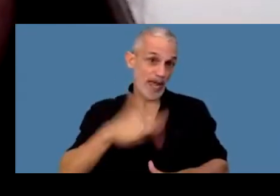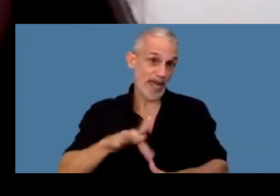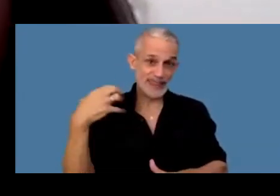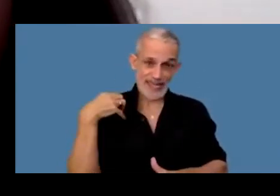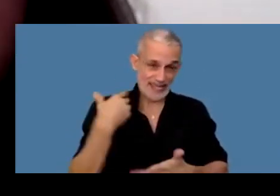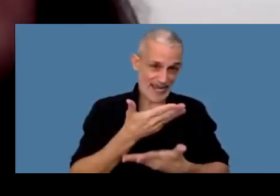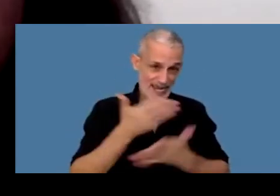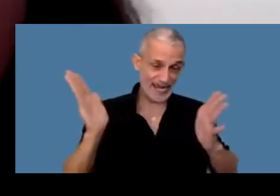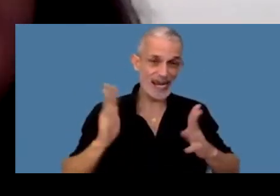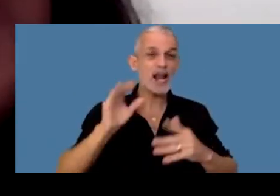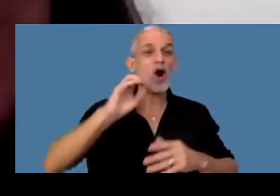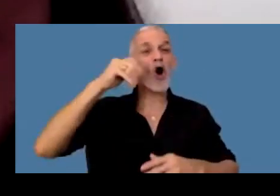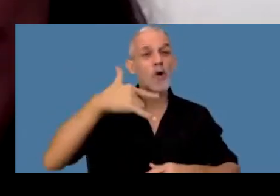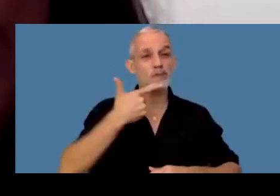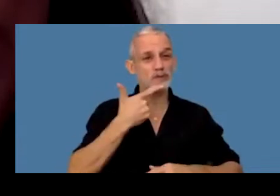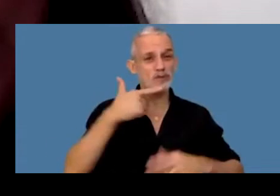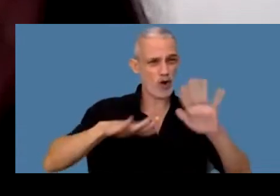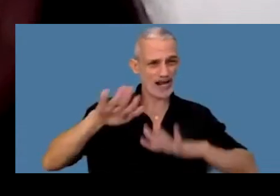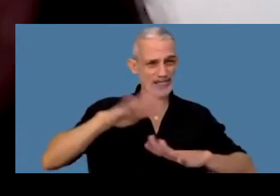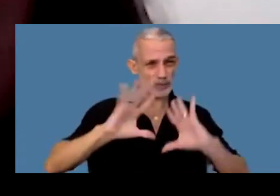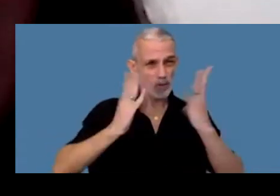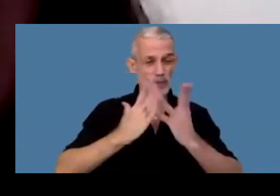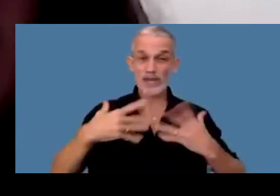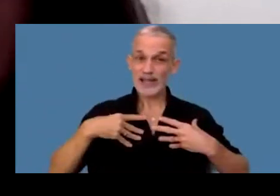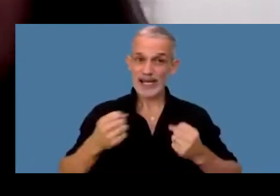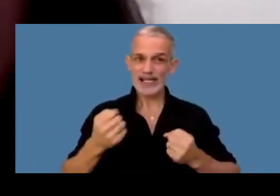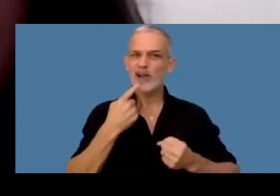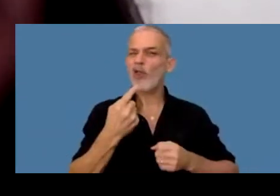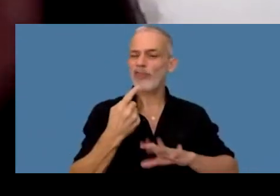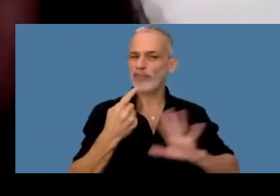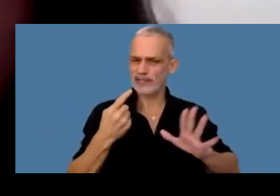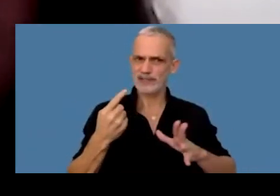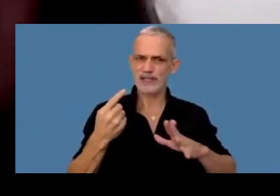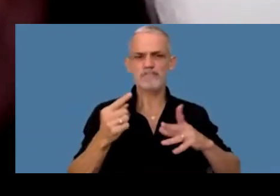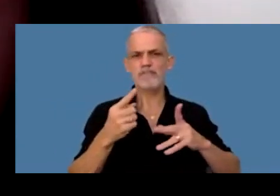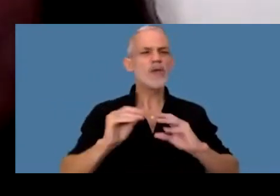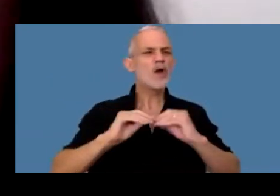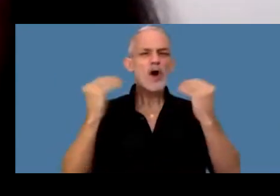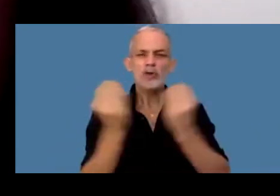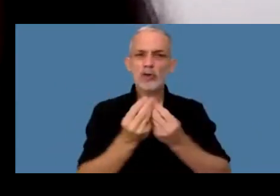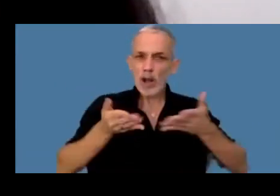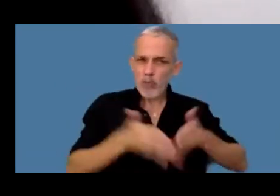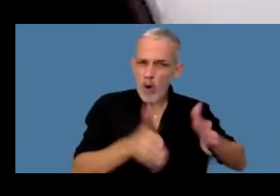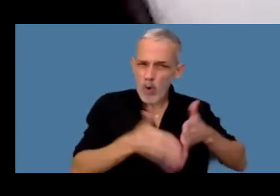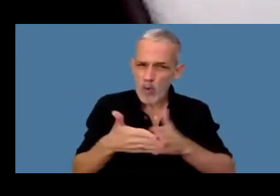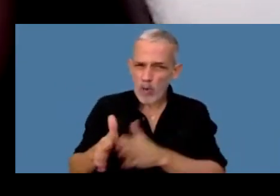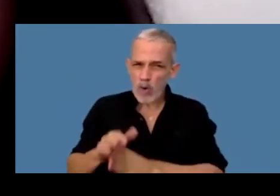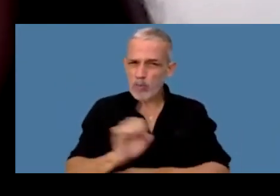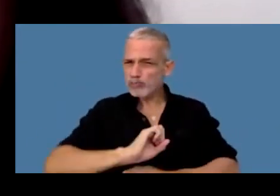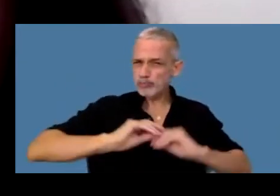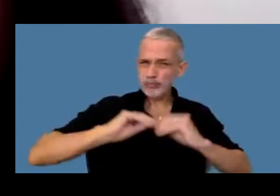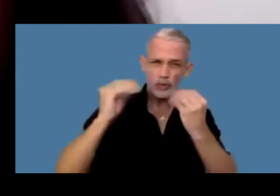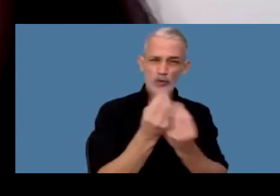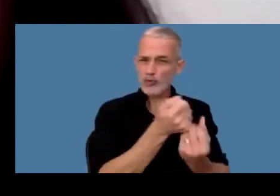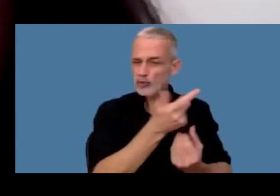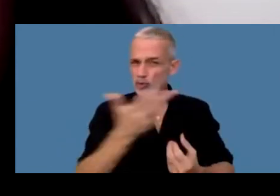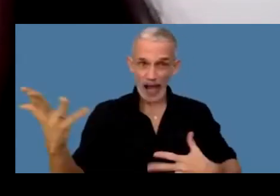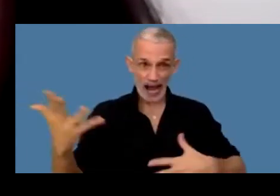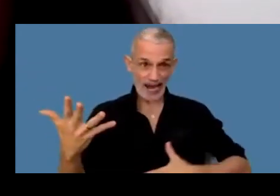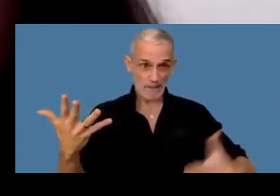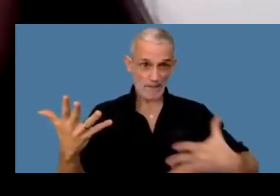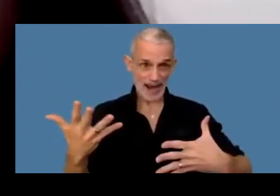y tratar de incentivarla a que conozca sus derechos, a que sepa lo que puede exigir, qué quiere o no quiere,